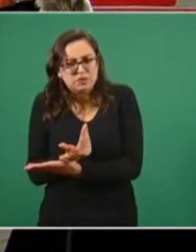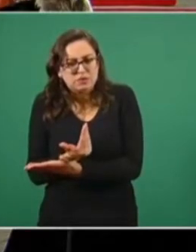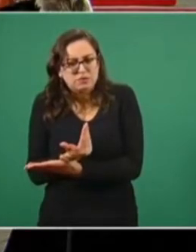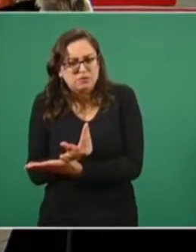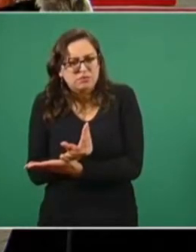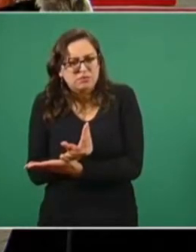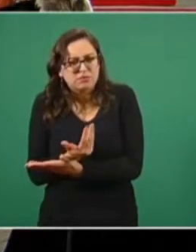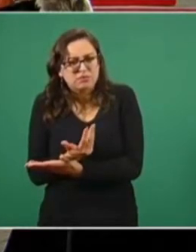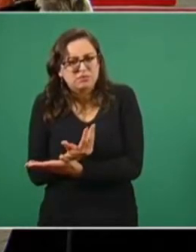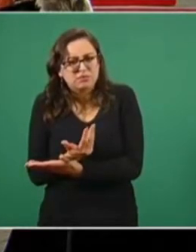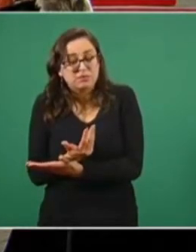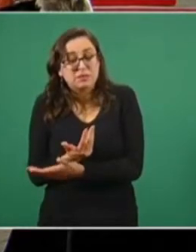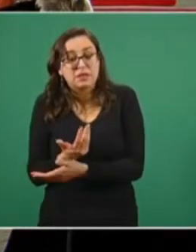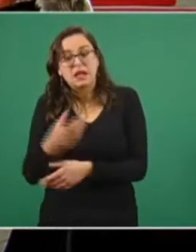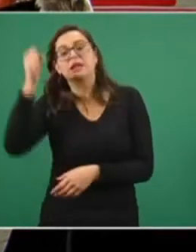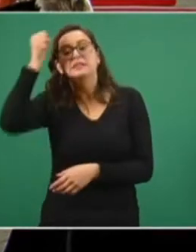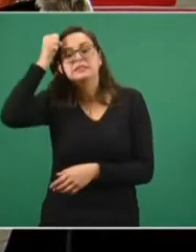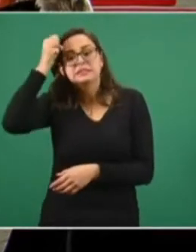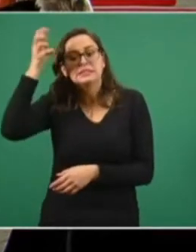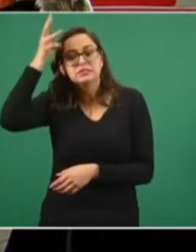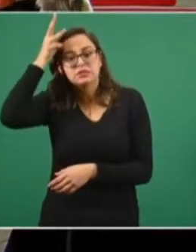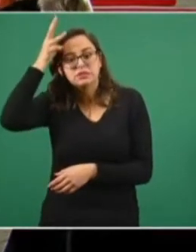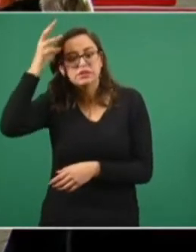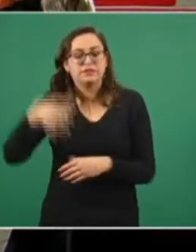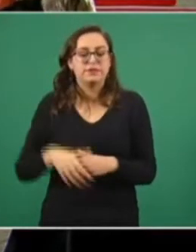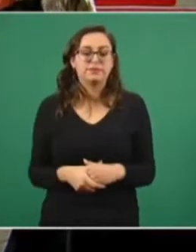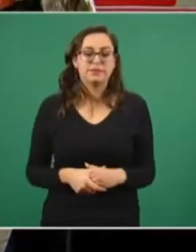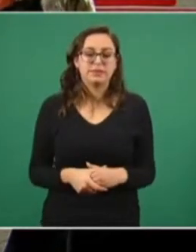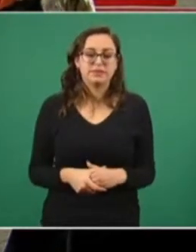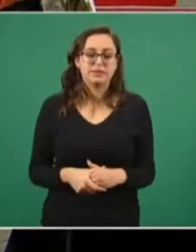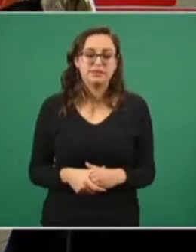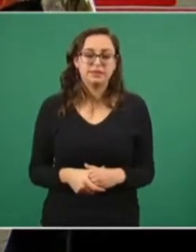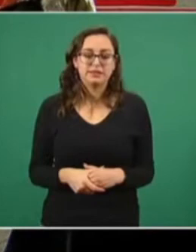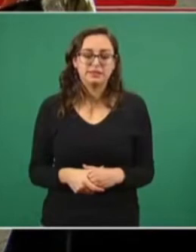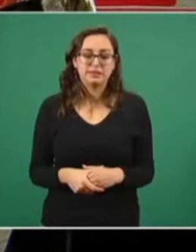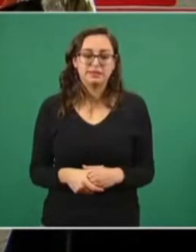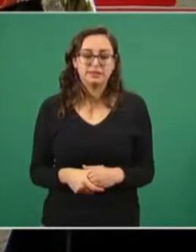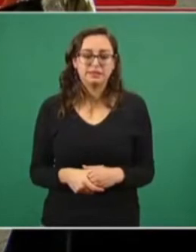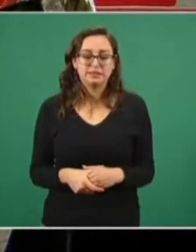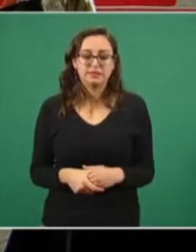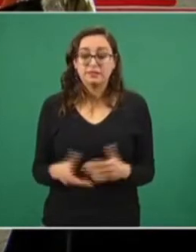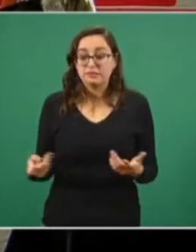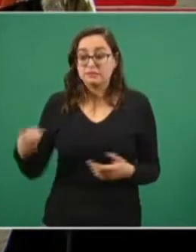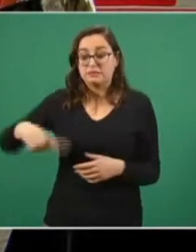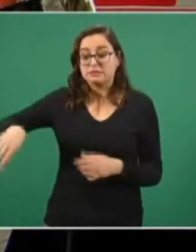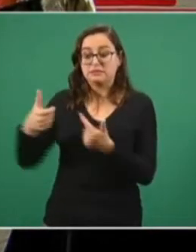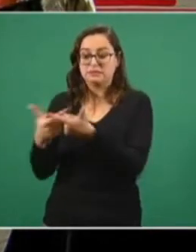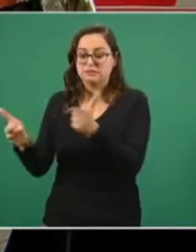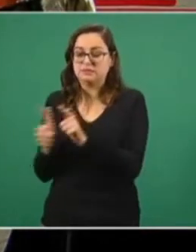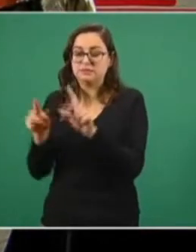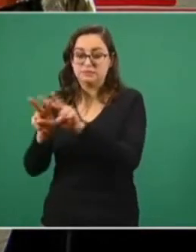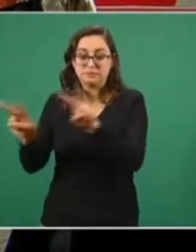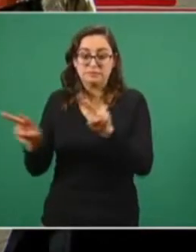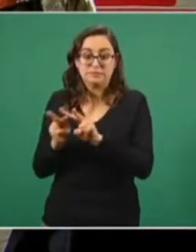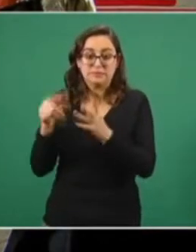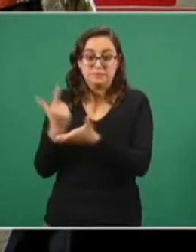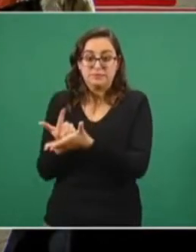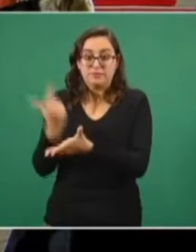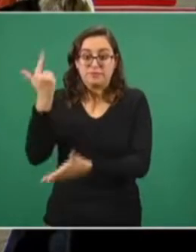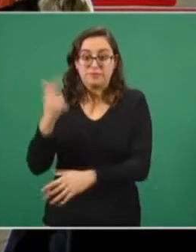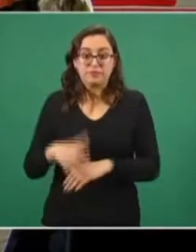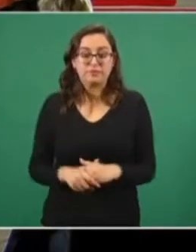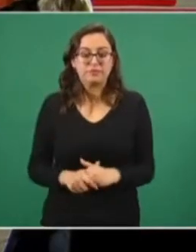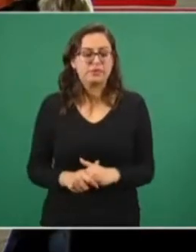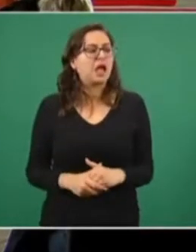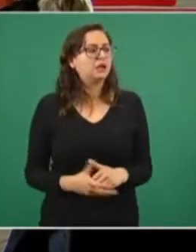Ya. El síndrome de Down, exactamente. Síndrome de Down. Ajá. ¿Cómo no? Muchas gracias. Porque se le considera población sumamente vulnerable al contagio, ¿no? Gracias